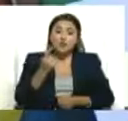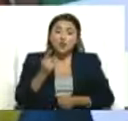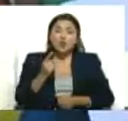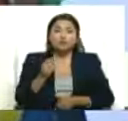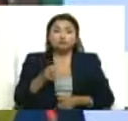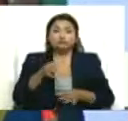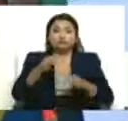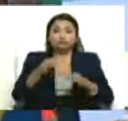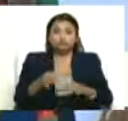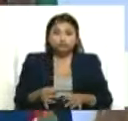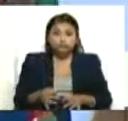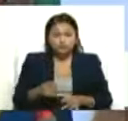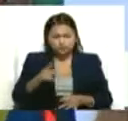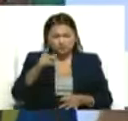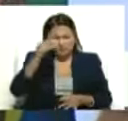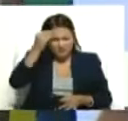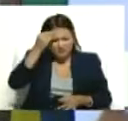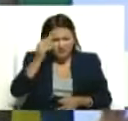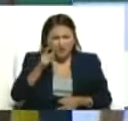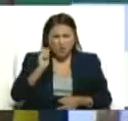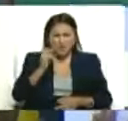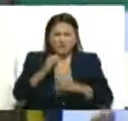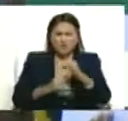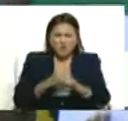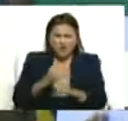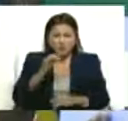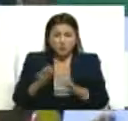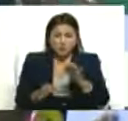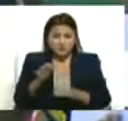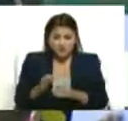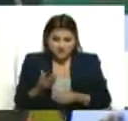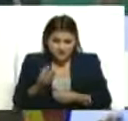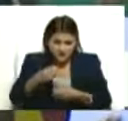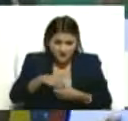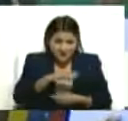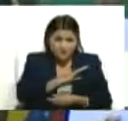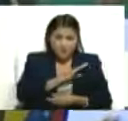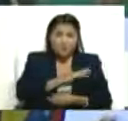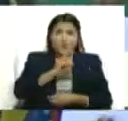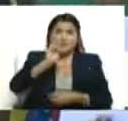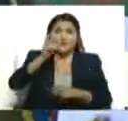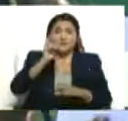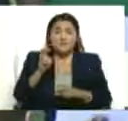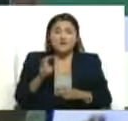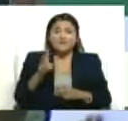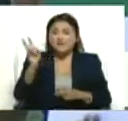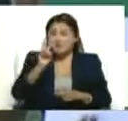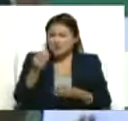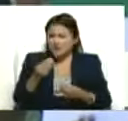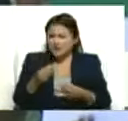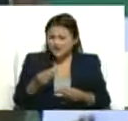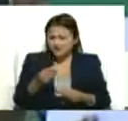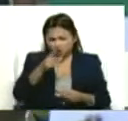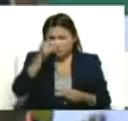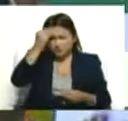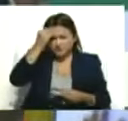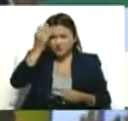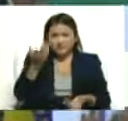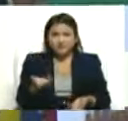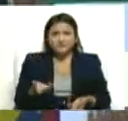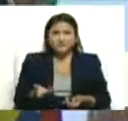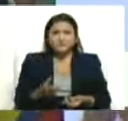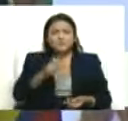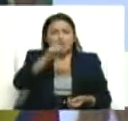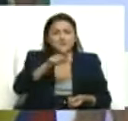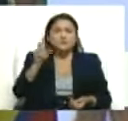¿Tú crees que la Corte Internacional de Justicia en verdad debe meterse en los asuntos internos de Venezuela? ¿Tú crees, venezolano